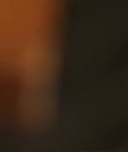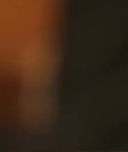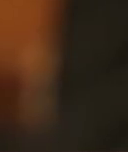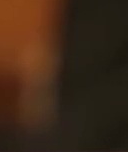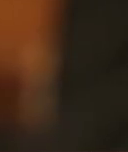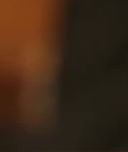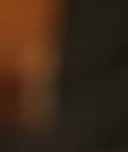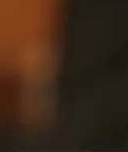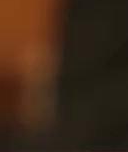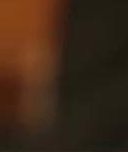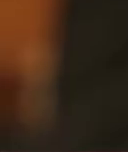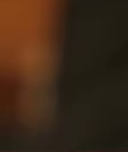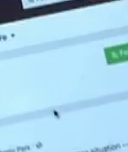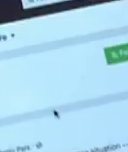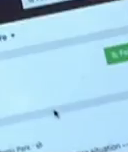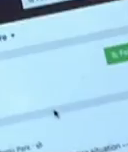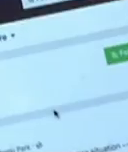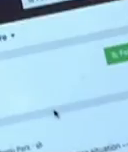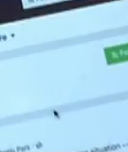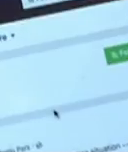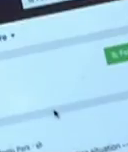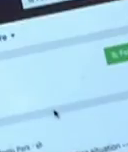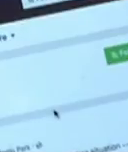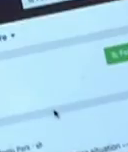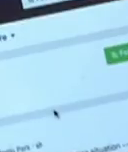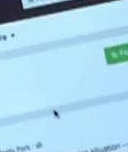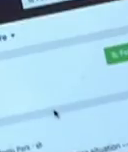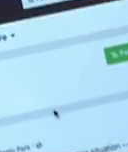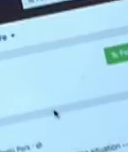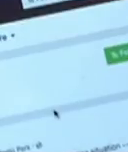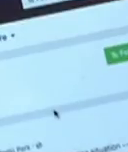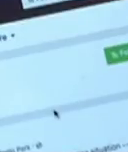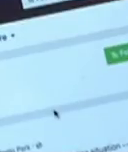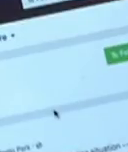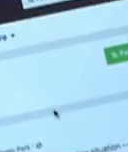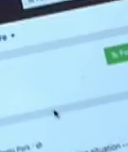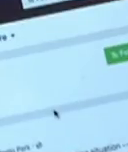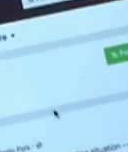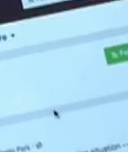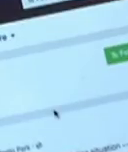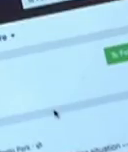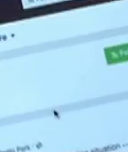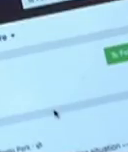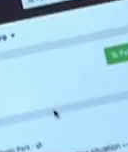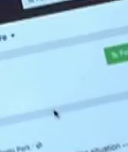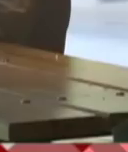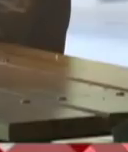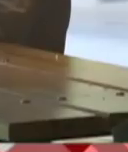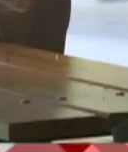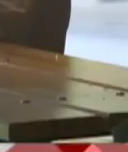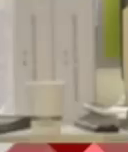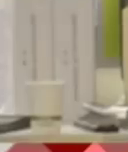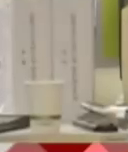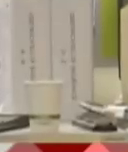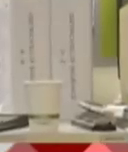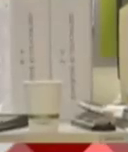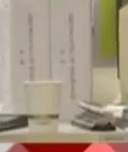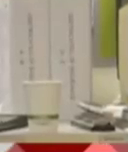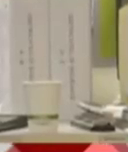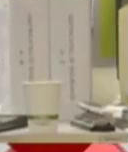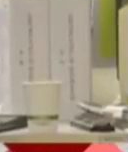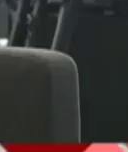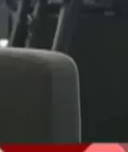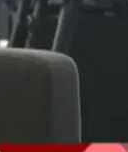en Internet o apoyar una información plural y de calidad a través de periodismo honesto. Todas estas medidas